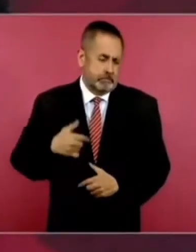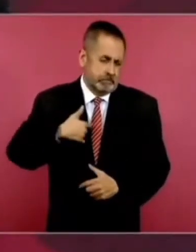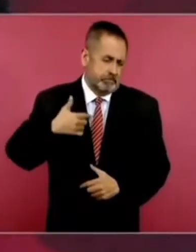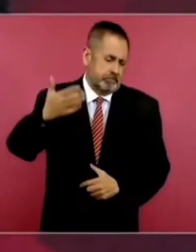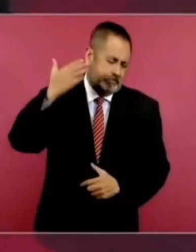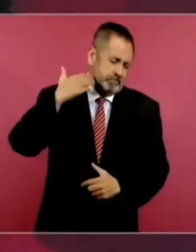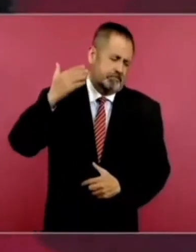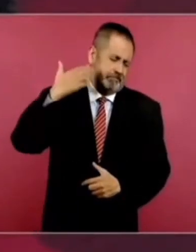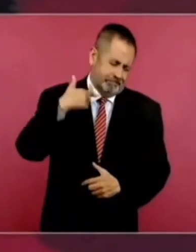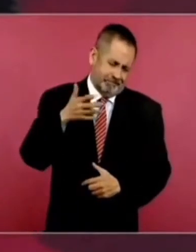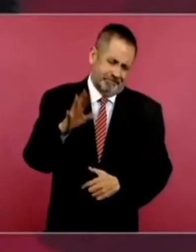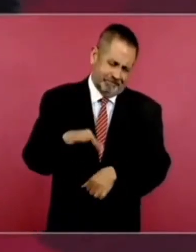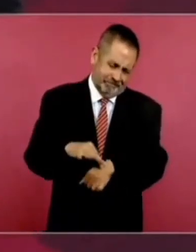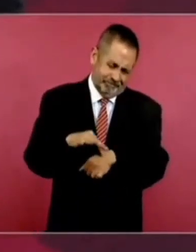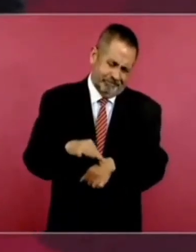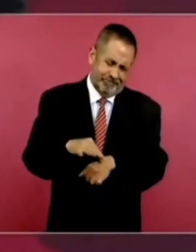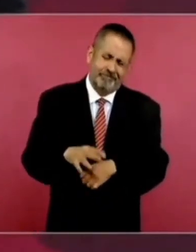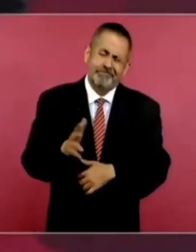viví